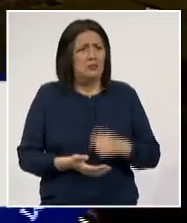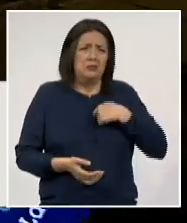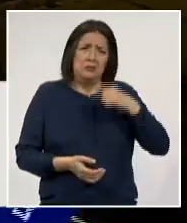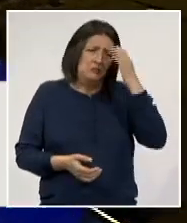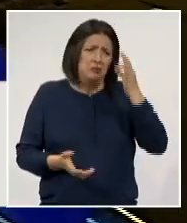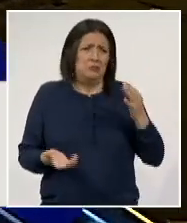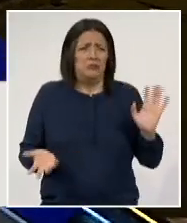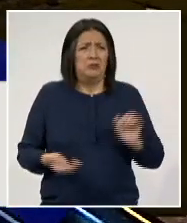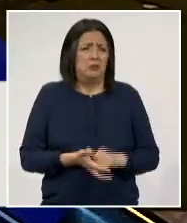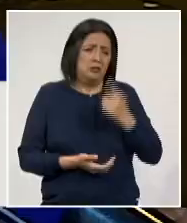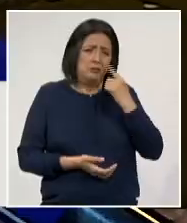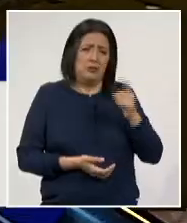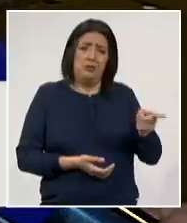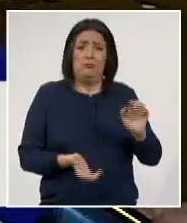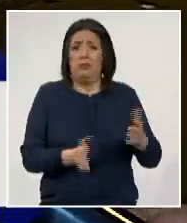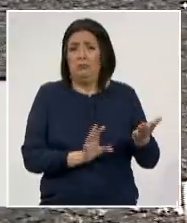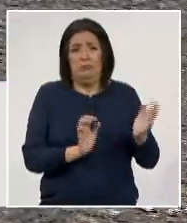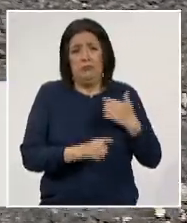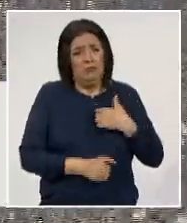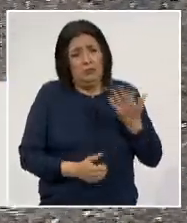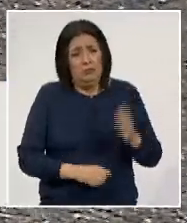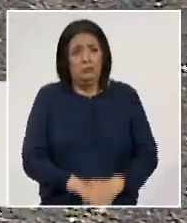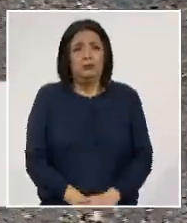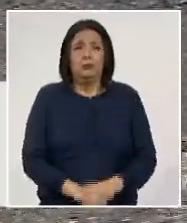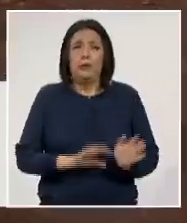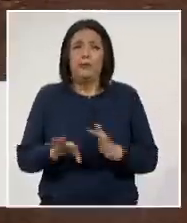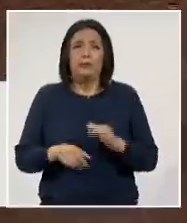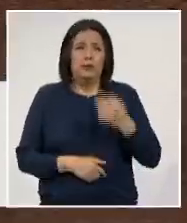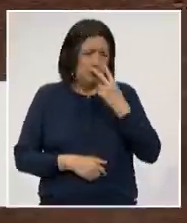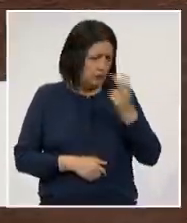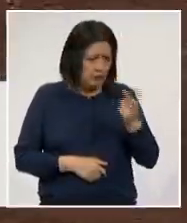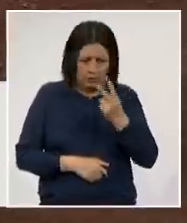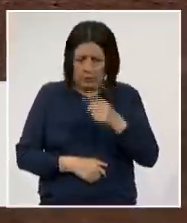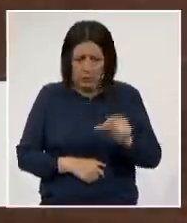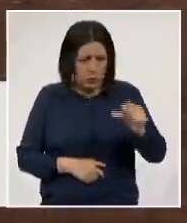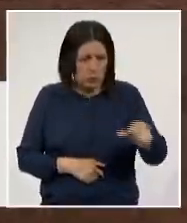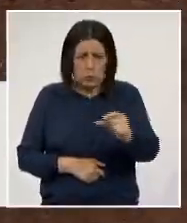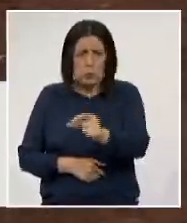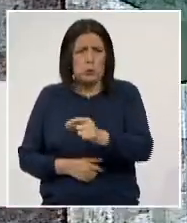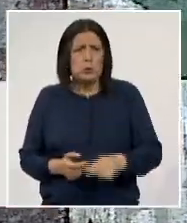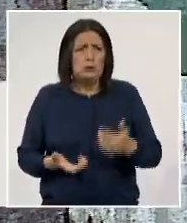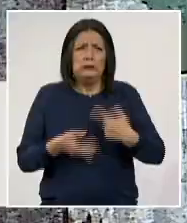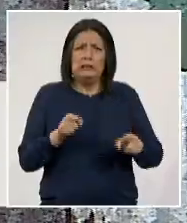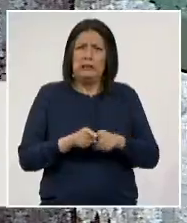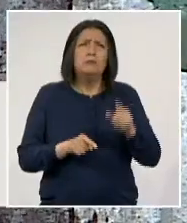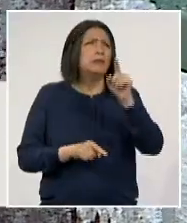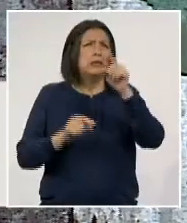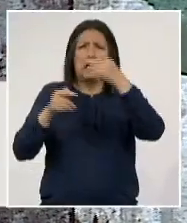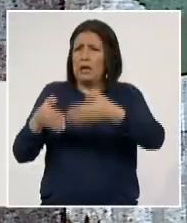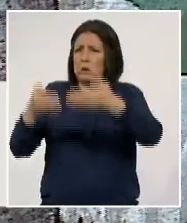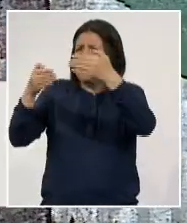hayan venido por el señor, que en paz descanse. En el lugar se lograba apreciar varios casquillos de bala e impactos en